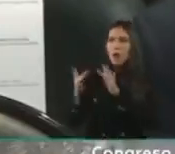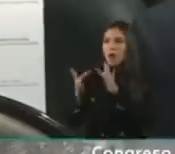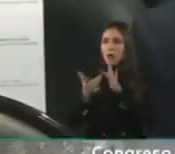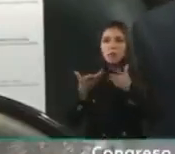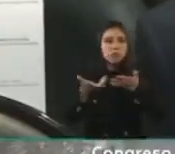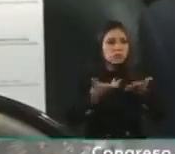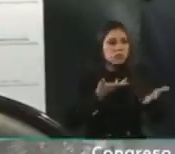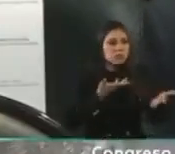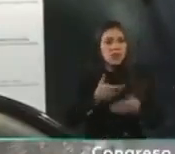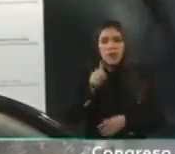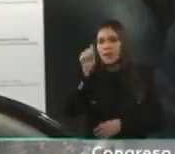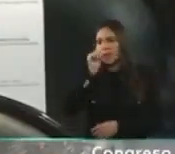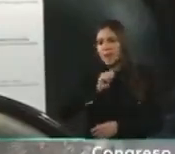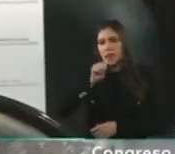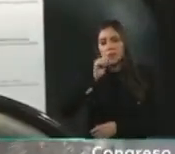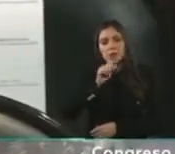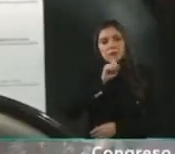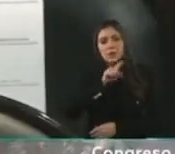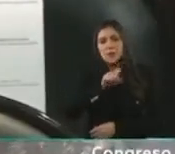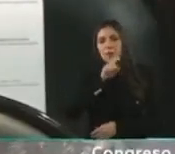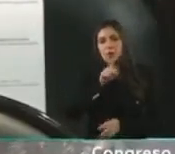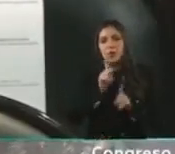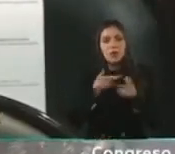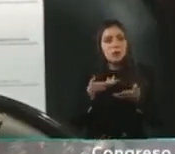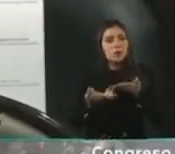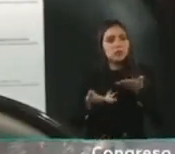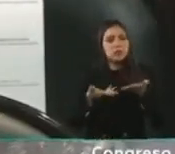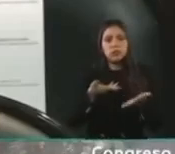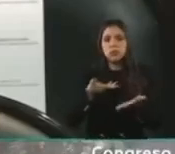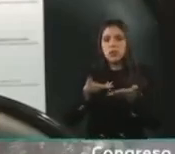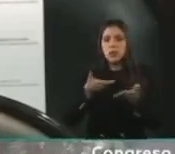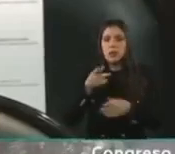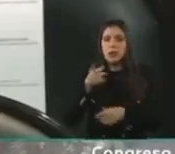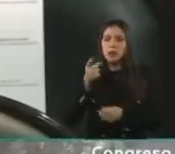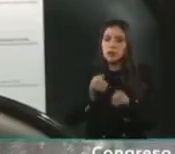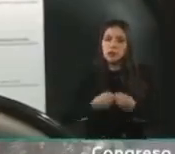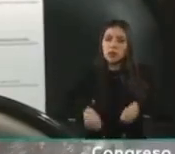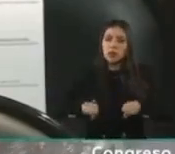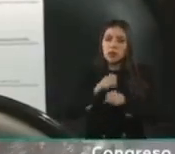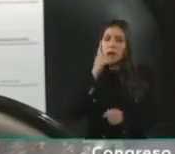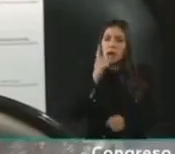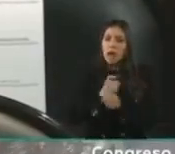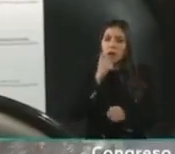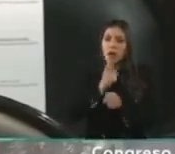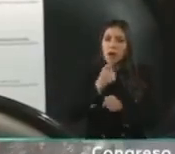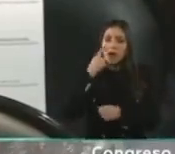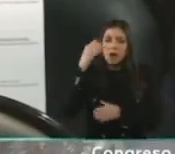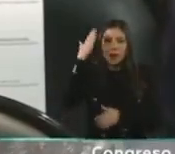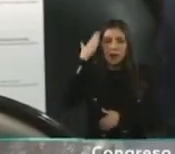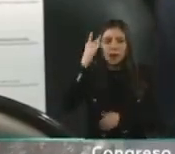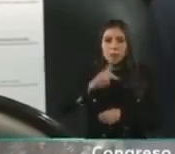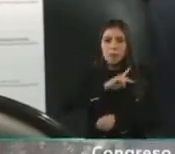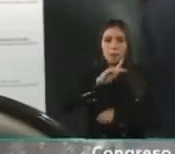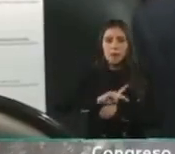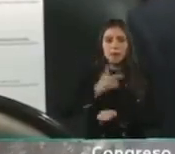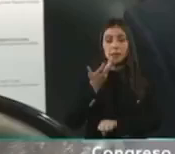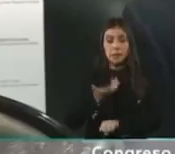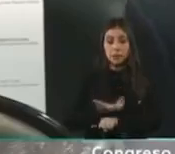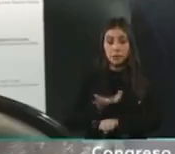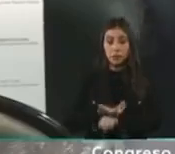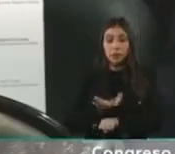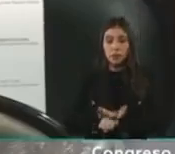diálogo permanente, constructivo, con nuestro principal socio y aliado comercial, los Estados Unidos de